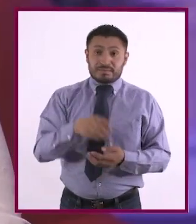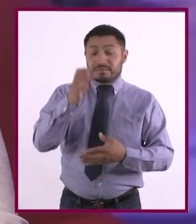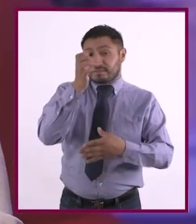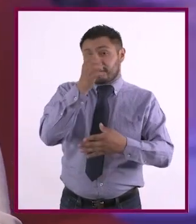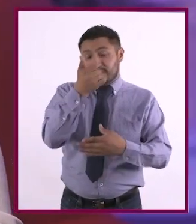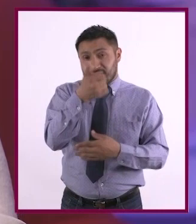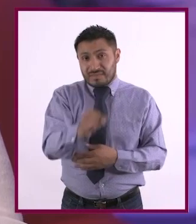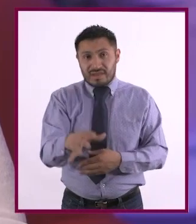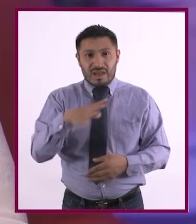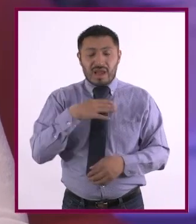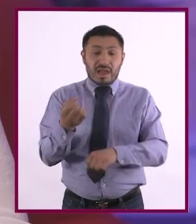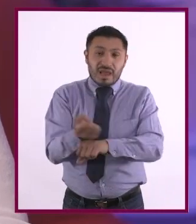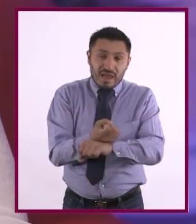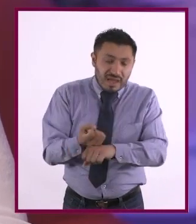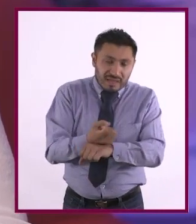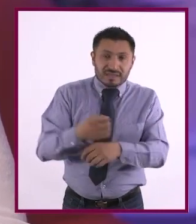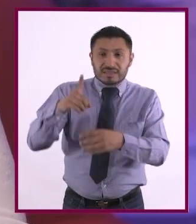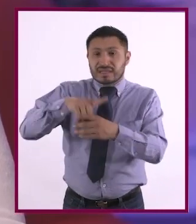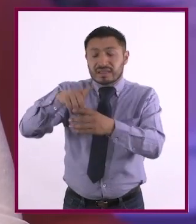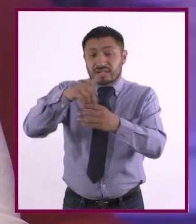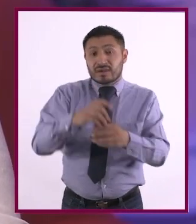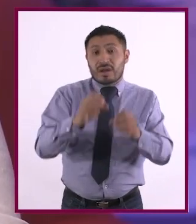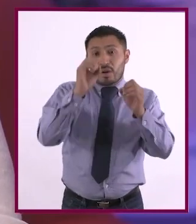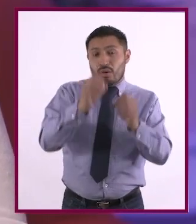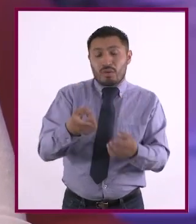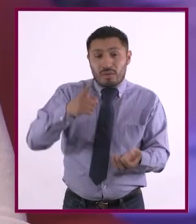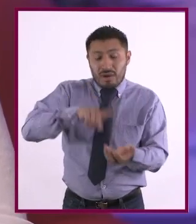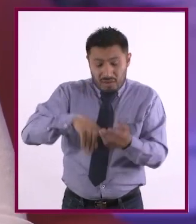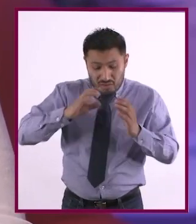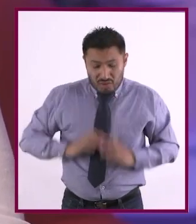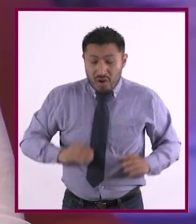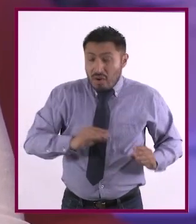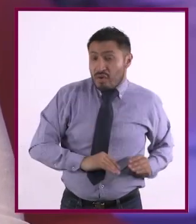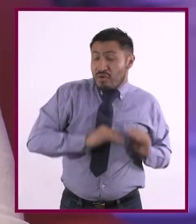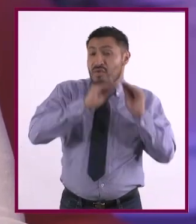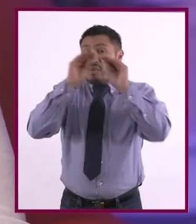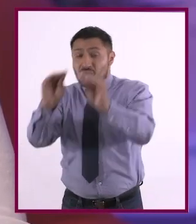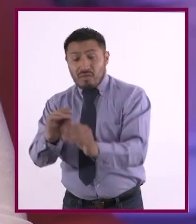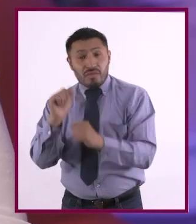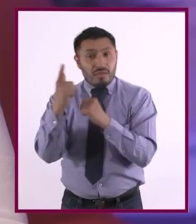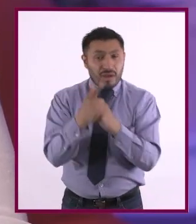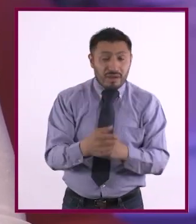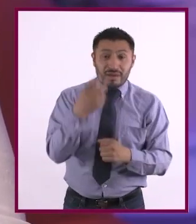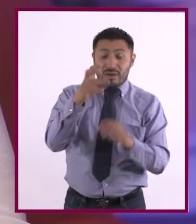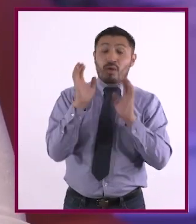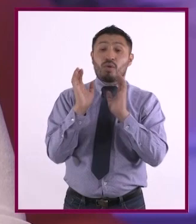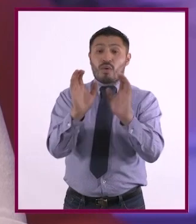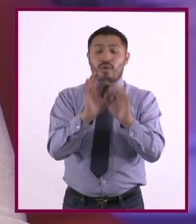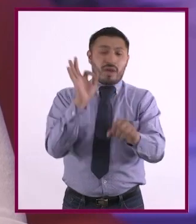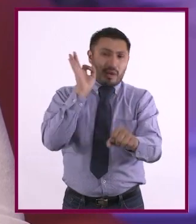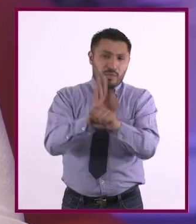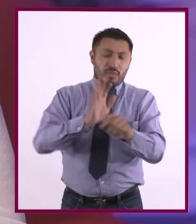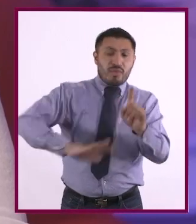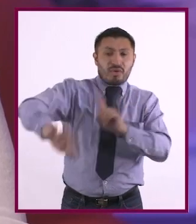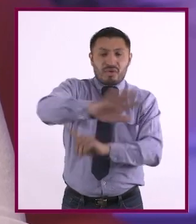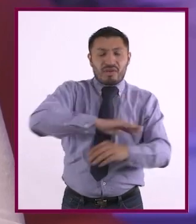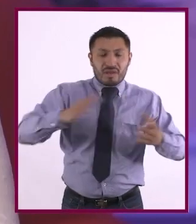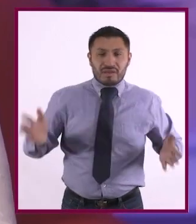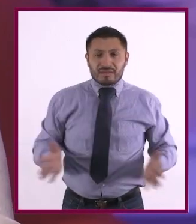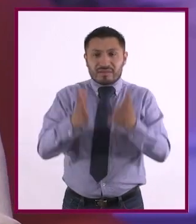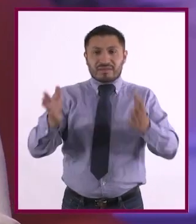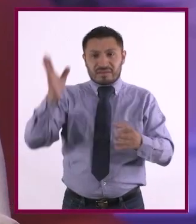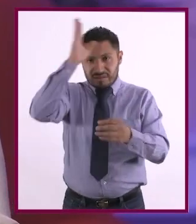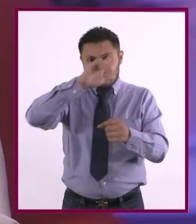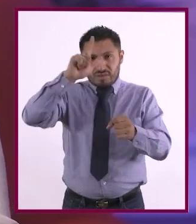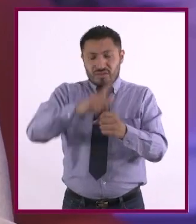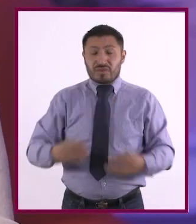una donación de sangre hasta la complejidad de una donación de un órgano, cuidarnos unos a otros es un deber que protege y alienta una cultura de la vida y de